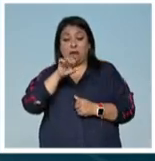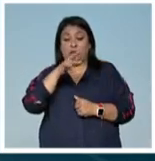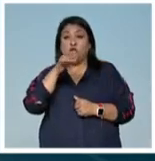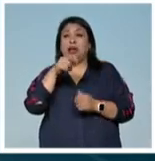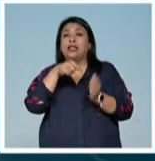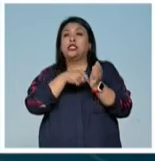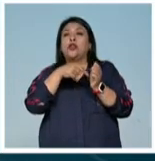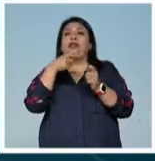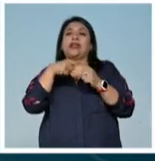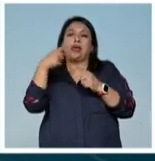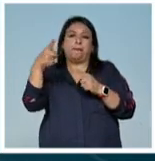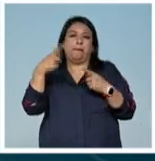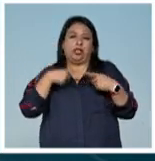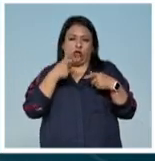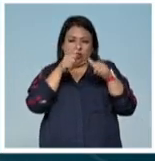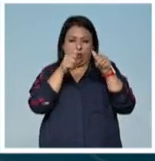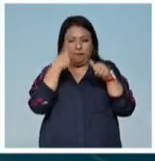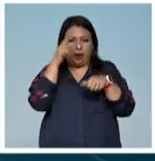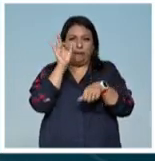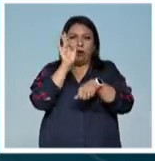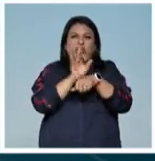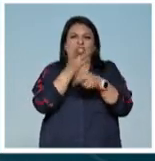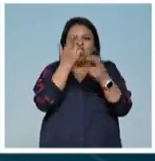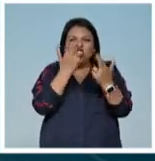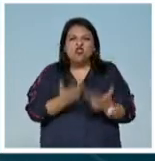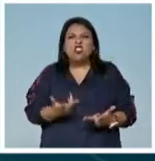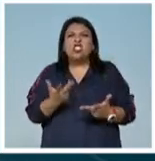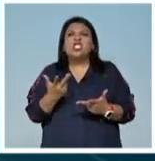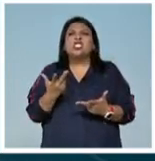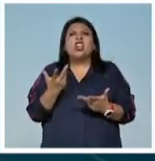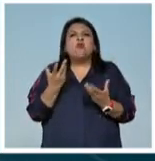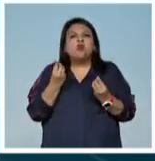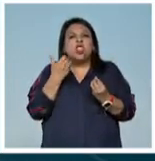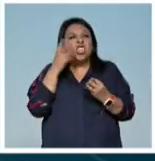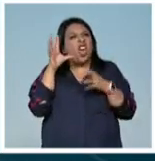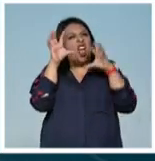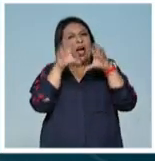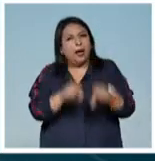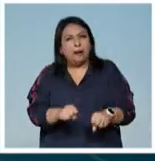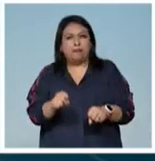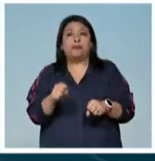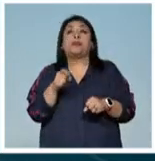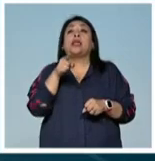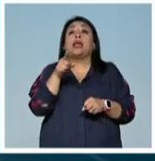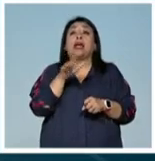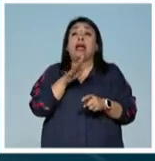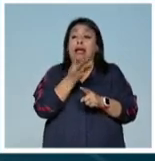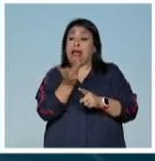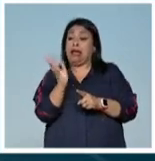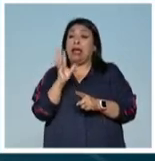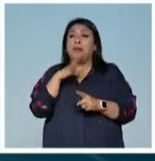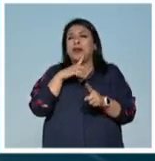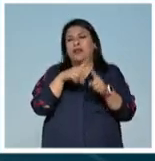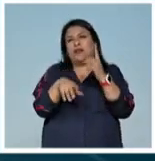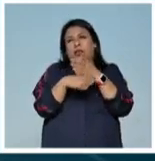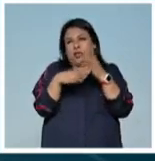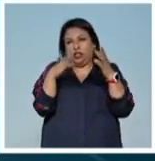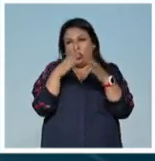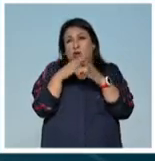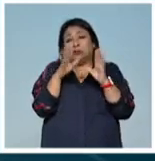escondida por sus propios creadores para protegerla de la destrucción y el fanatismo colonizador. En sus alrededores se encontraron una serie de objetos